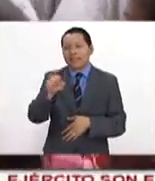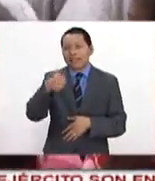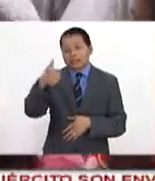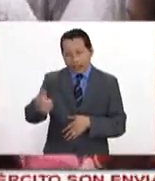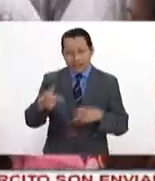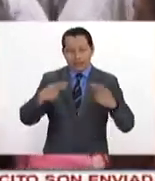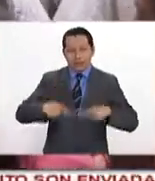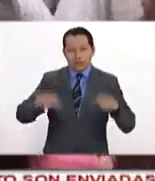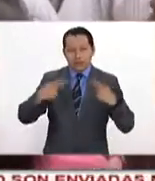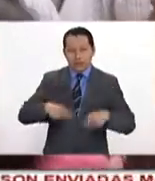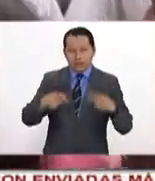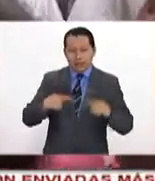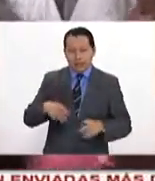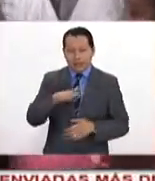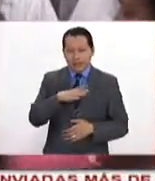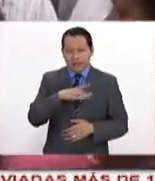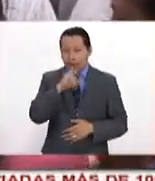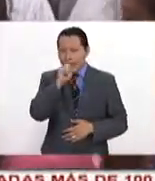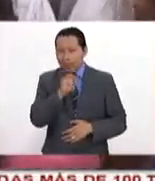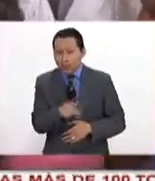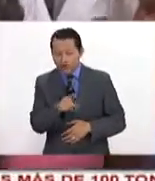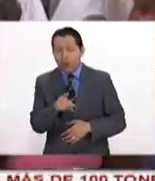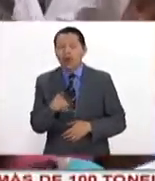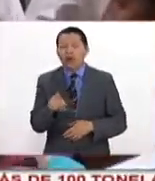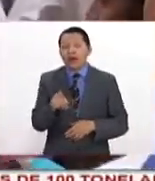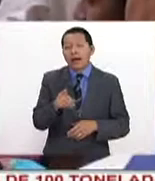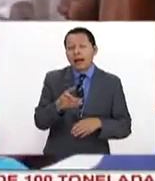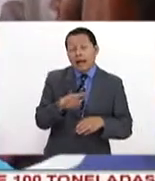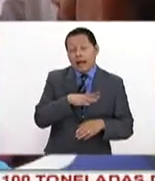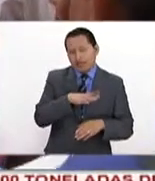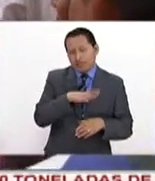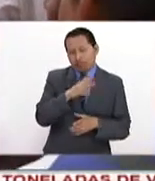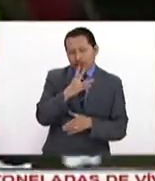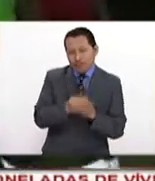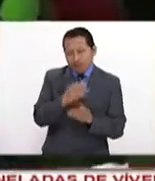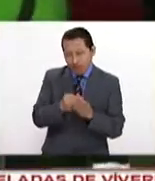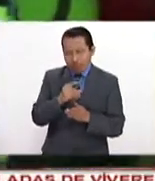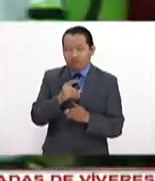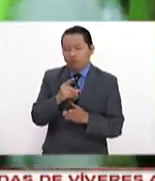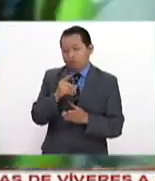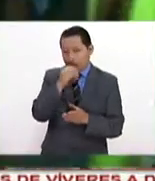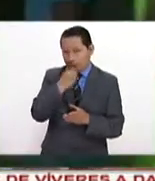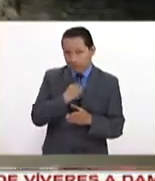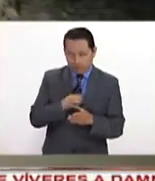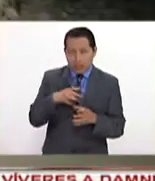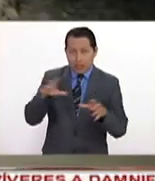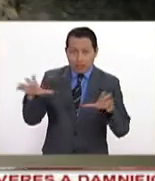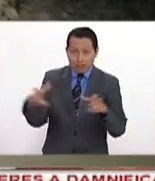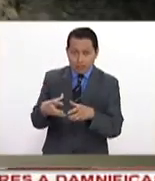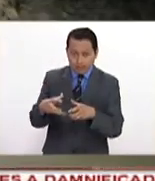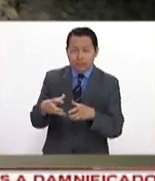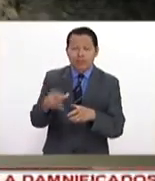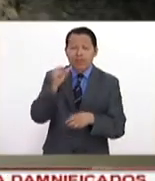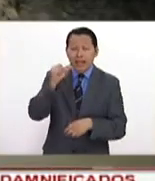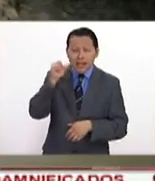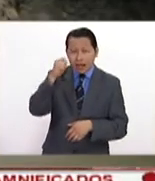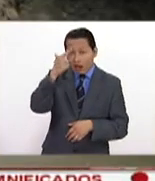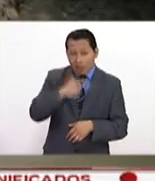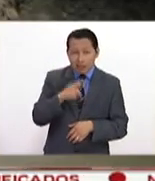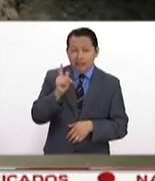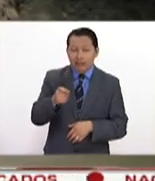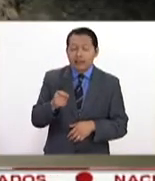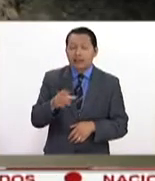75,266 personas se encuentran albergadas luego de haber sido evacuadas. Hasta la noche de ayer habían